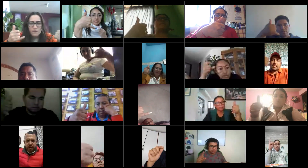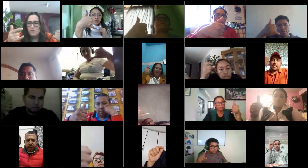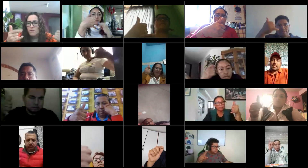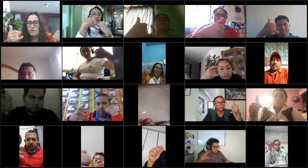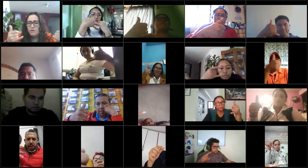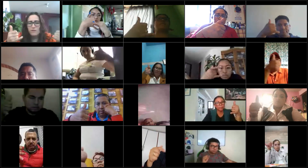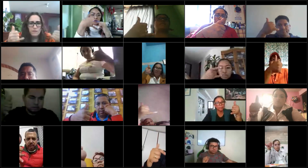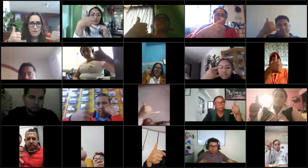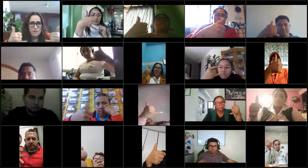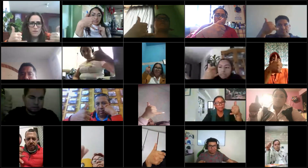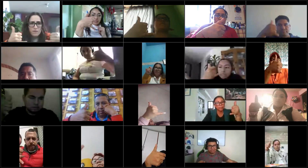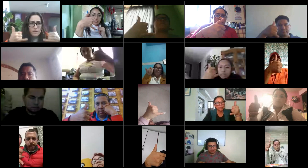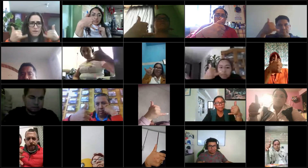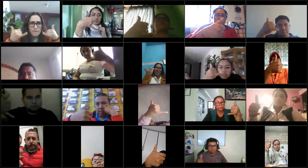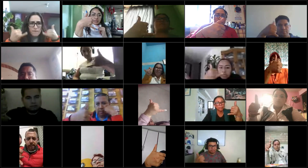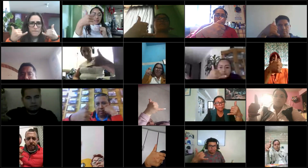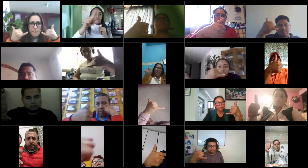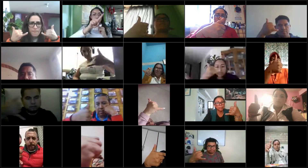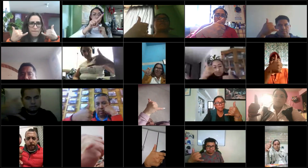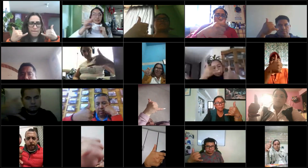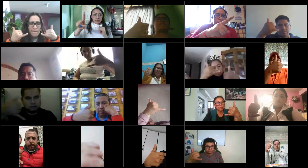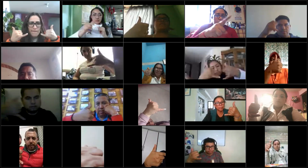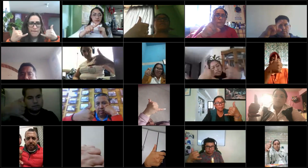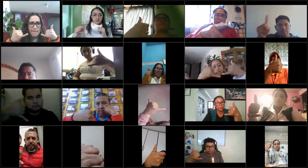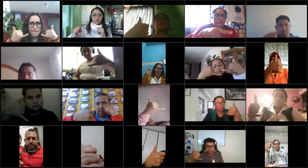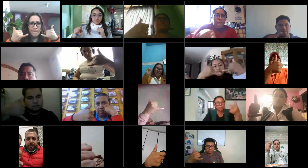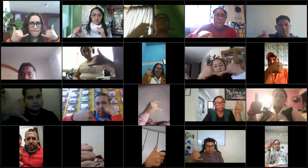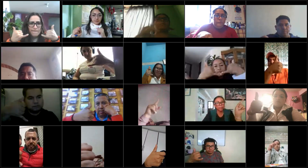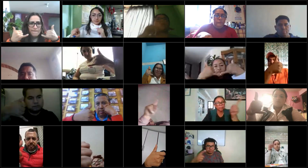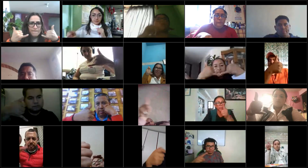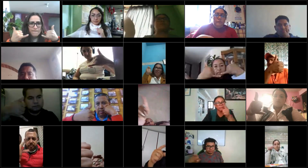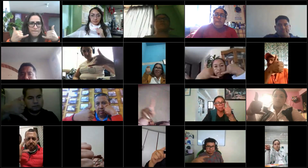pulgar hacia arriba, dorso al frente y Z.